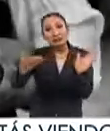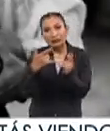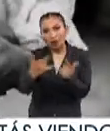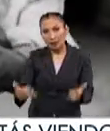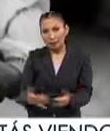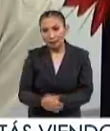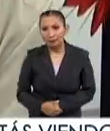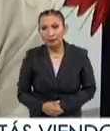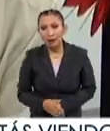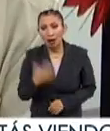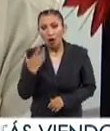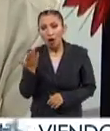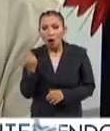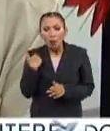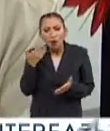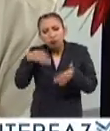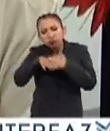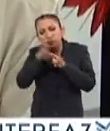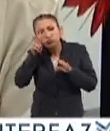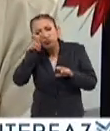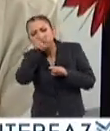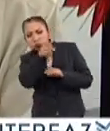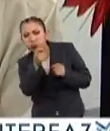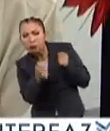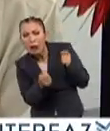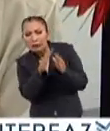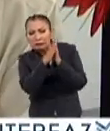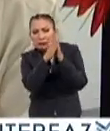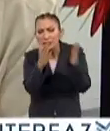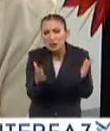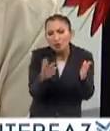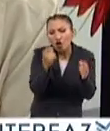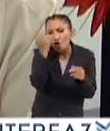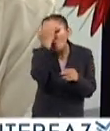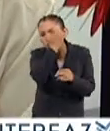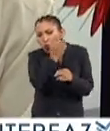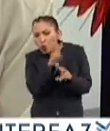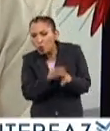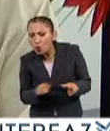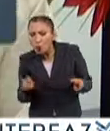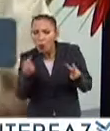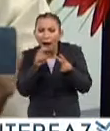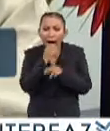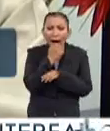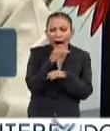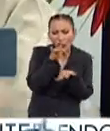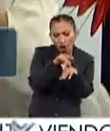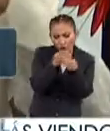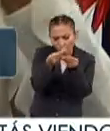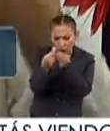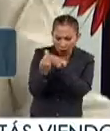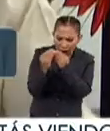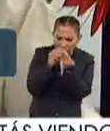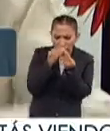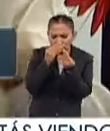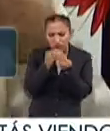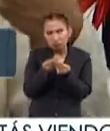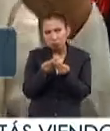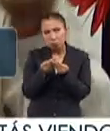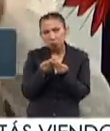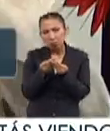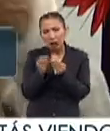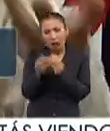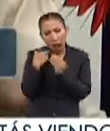La posibilidad de acercarnos a los libros y estudiarlos y tocarlos y olerlos